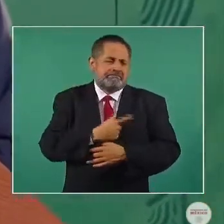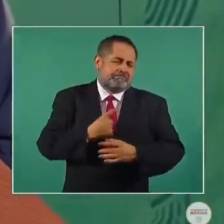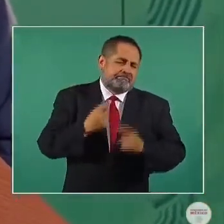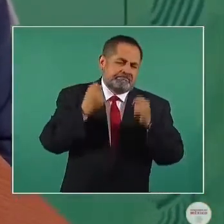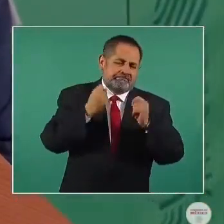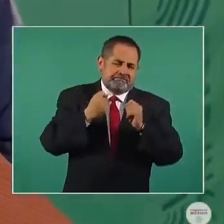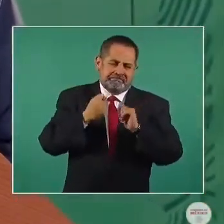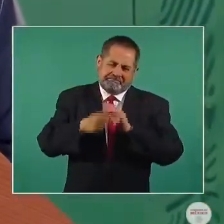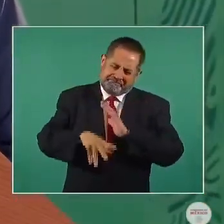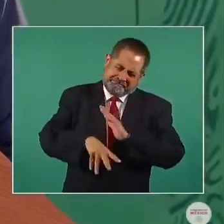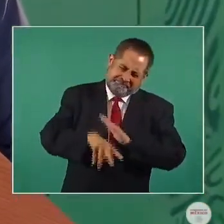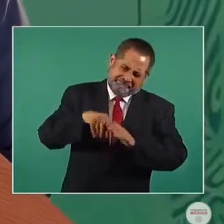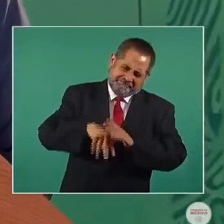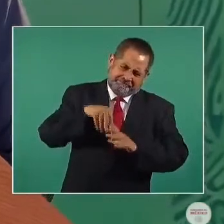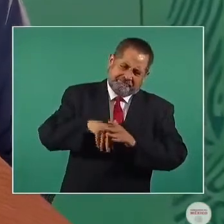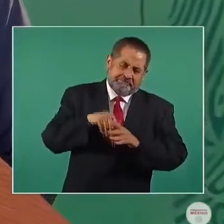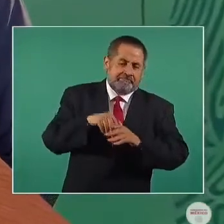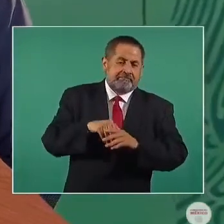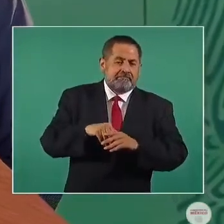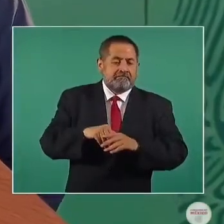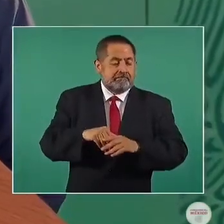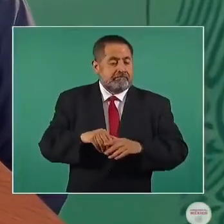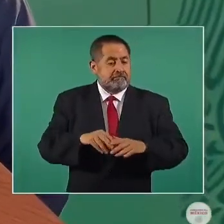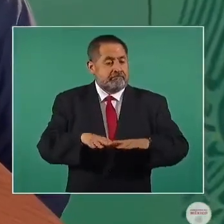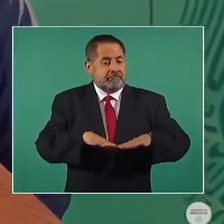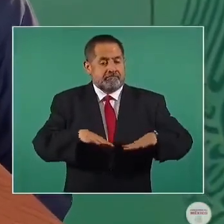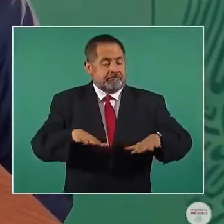le inyectaron a los pozos